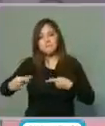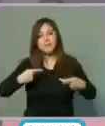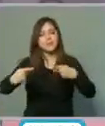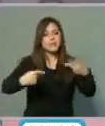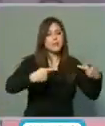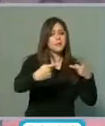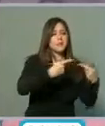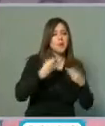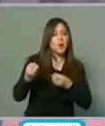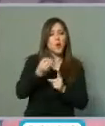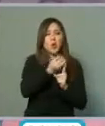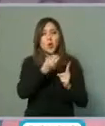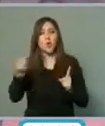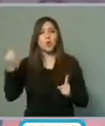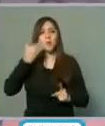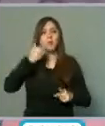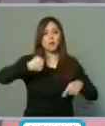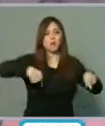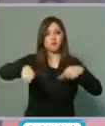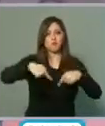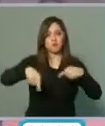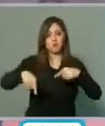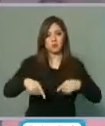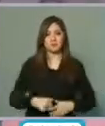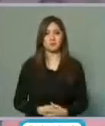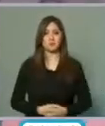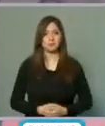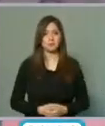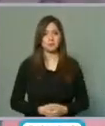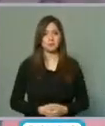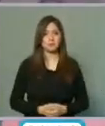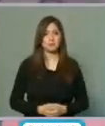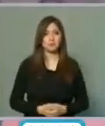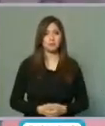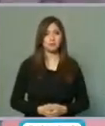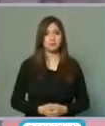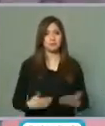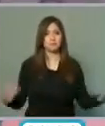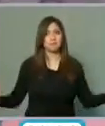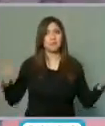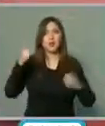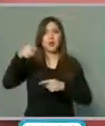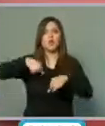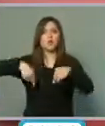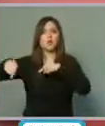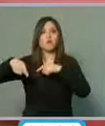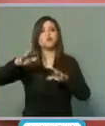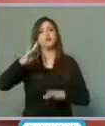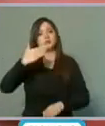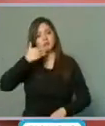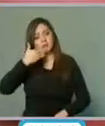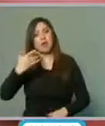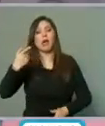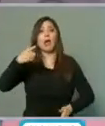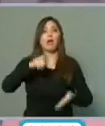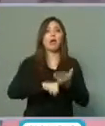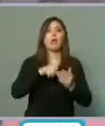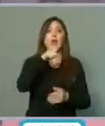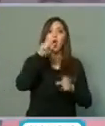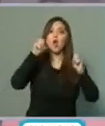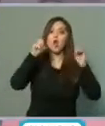organizado muy bien. Un éxito, ok. El mundial, qué bueno, pero por eso en nuestras oficinas nosotros, por